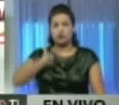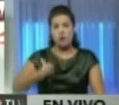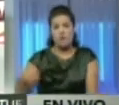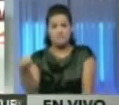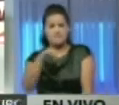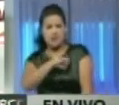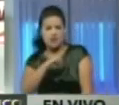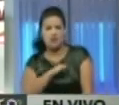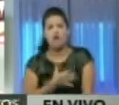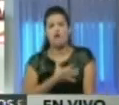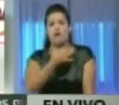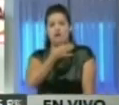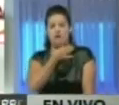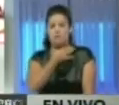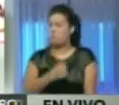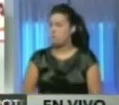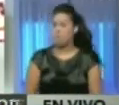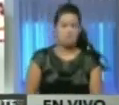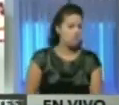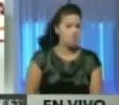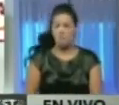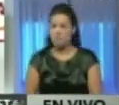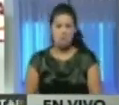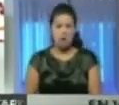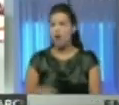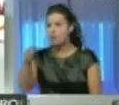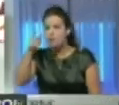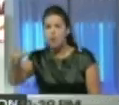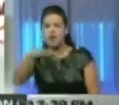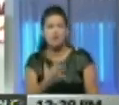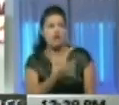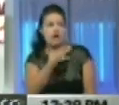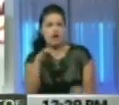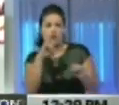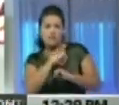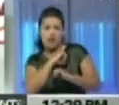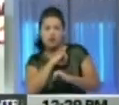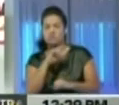a Freddy Bernal y al pueblo, que por encima de las dificultades